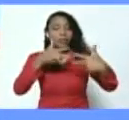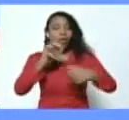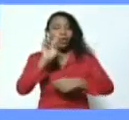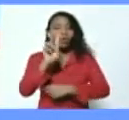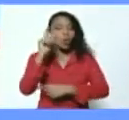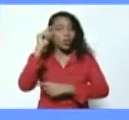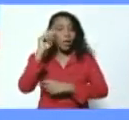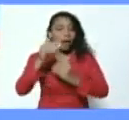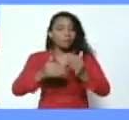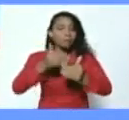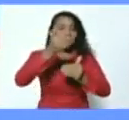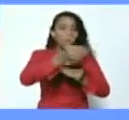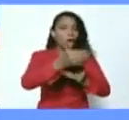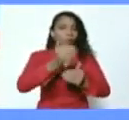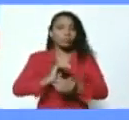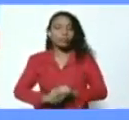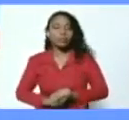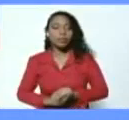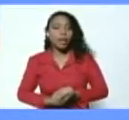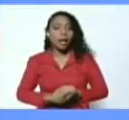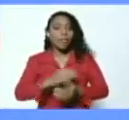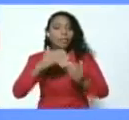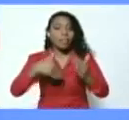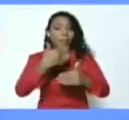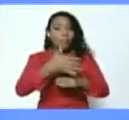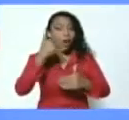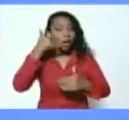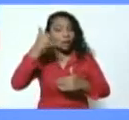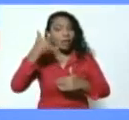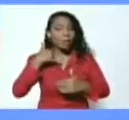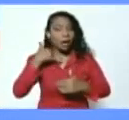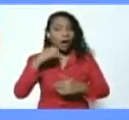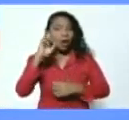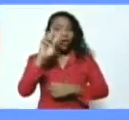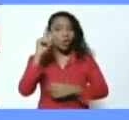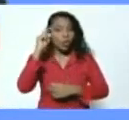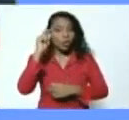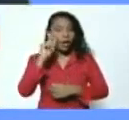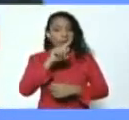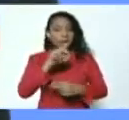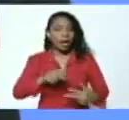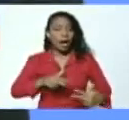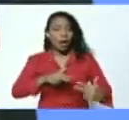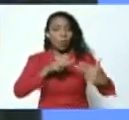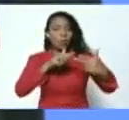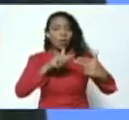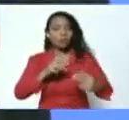días después. Después de la llamada telefónica, a los dos días, era el encuentro.